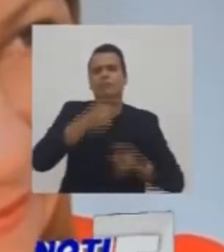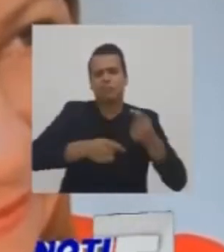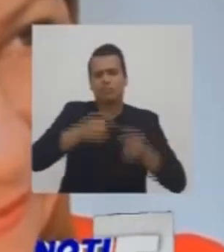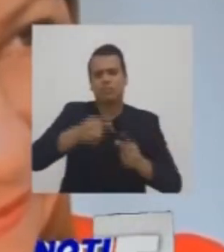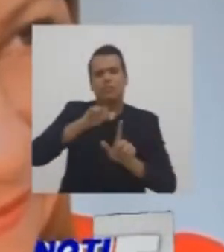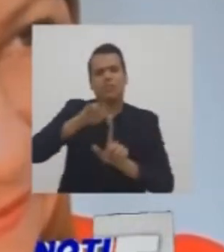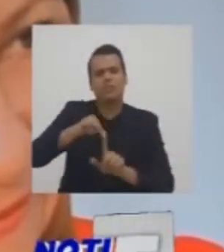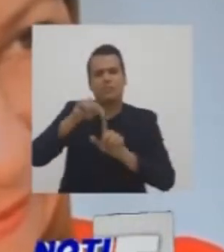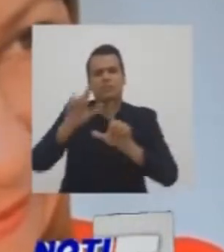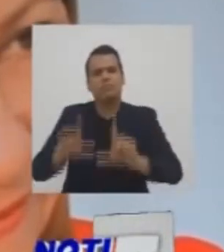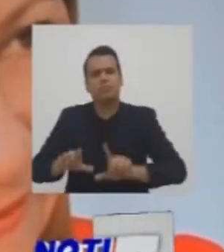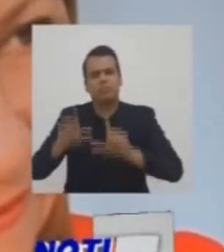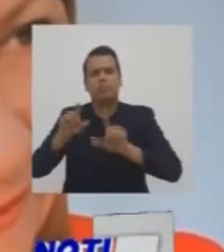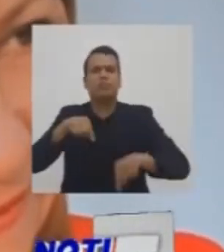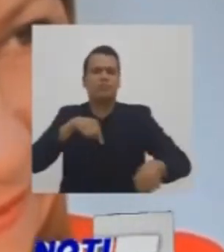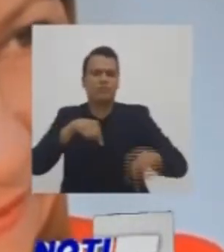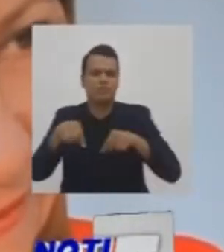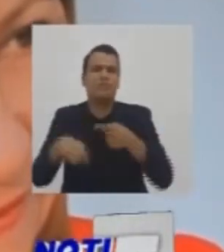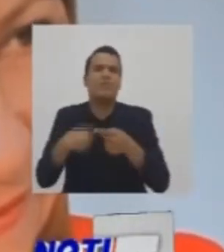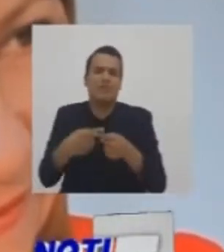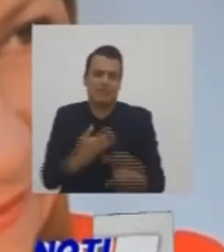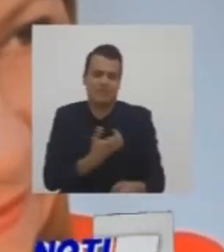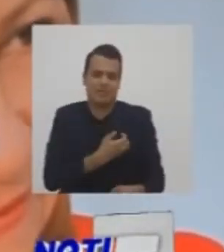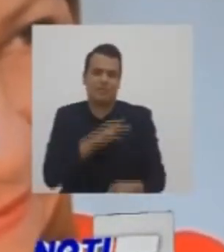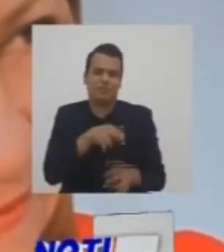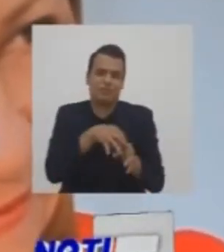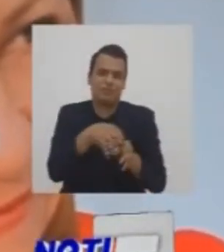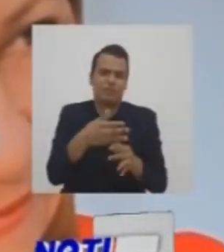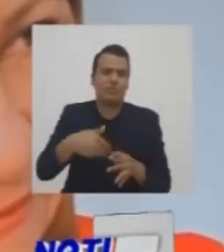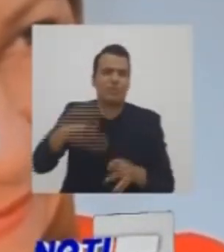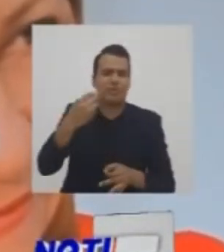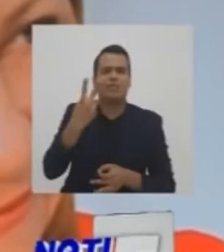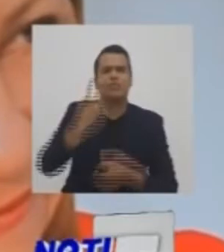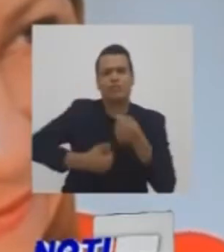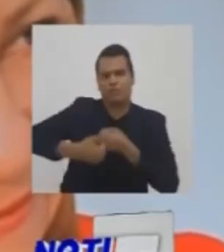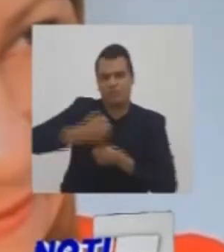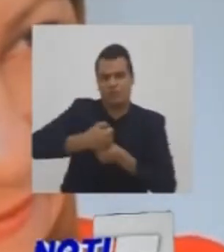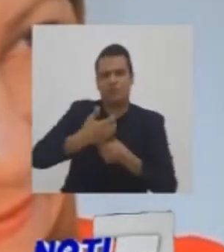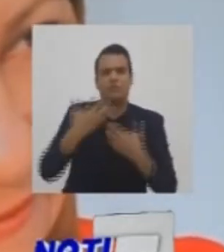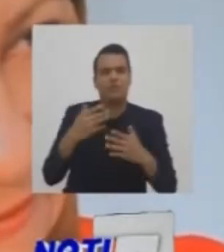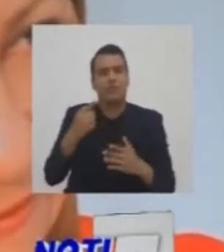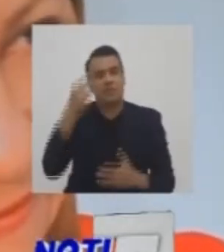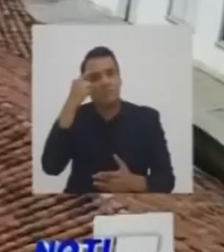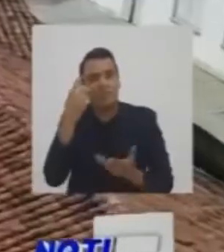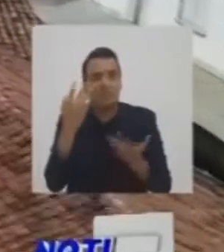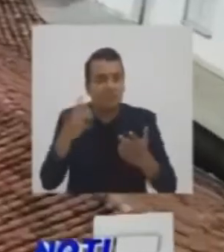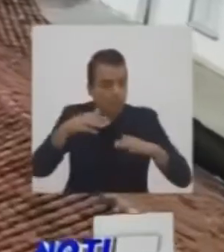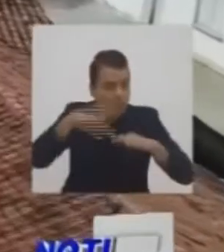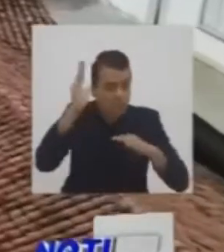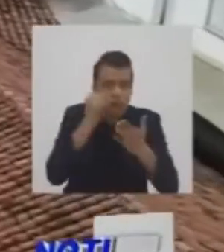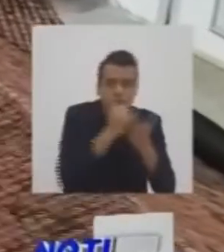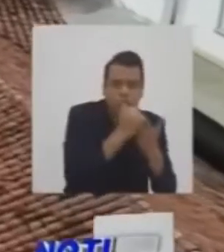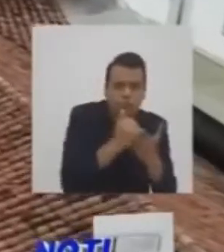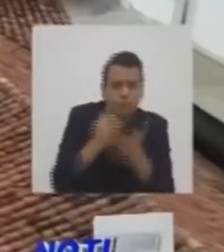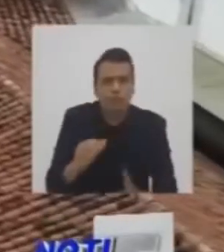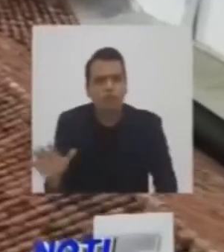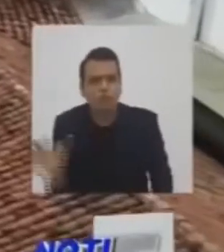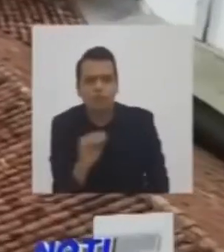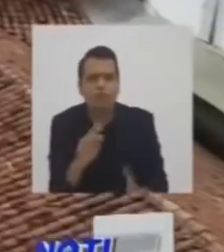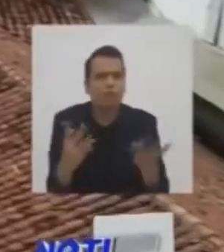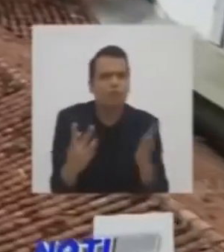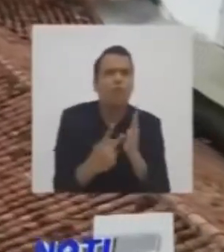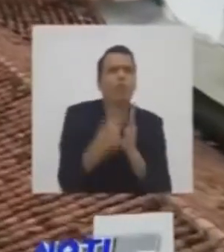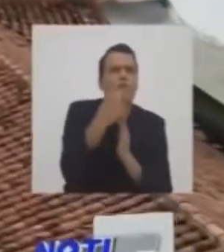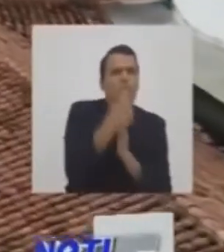contadora pública, especialista en administración pública, exalcaldesa encargada del municipio durante 2 años, pretende dedicarse al servicio